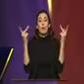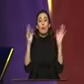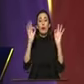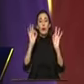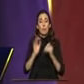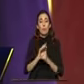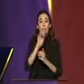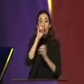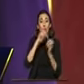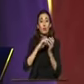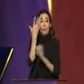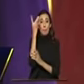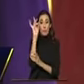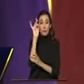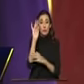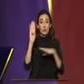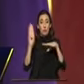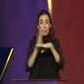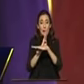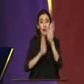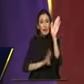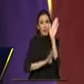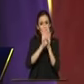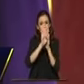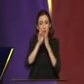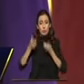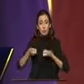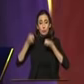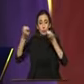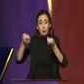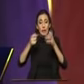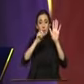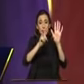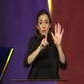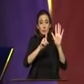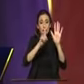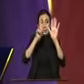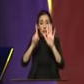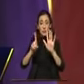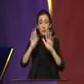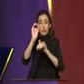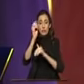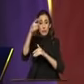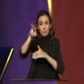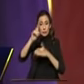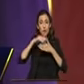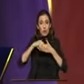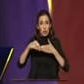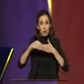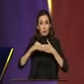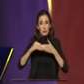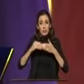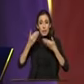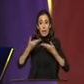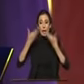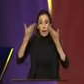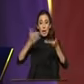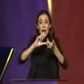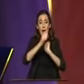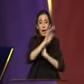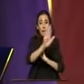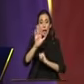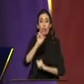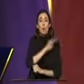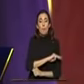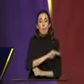En el 2018, el Banco de Desarrollo entregó 660 millones de dólares a los gobiernos locales y este